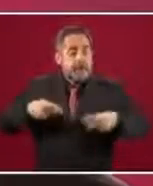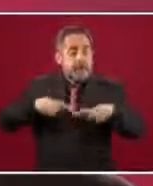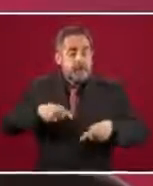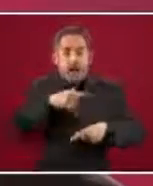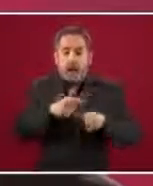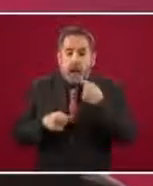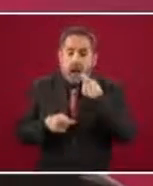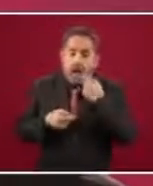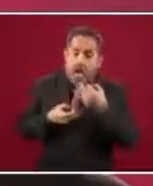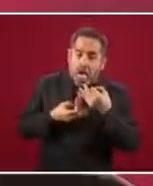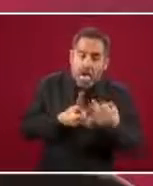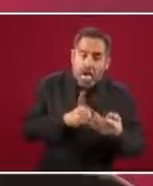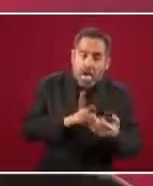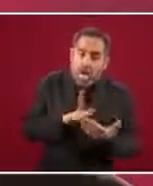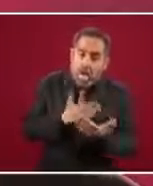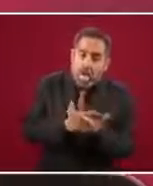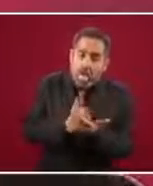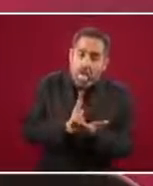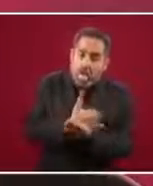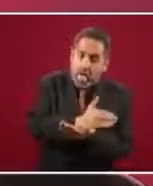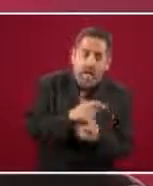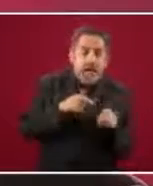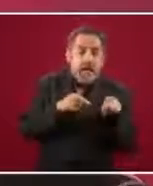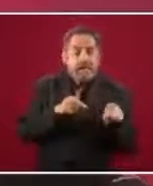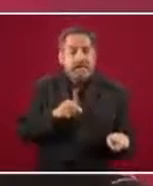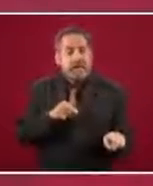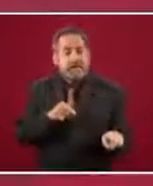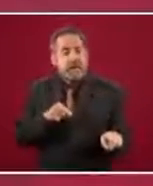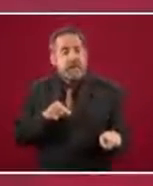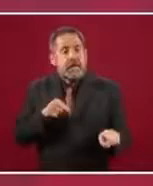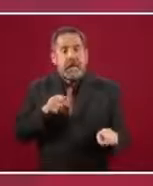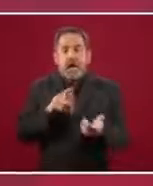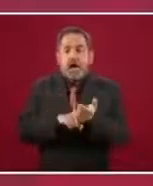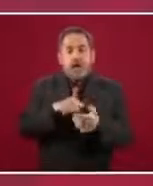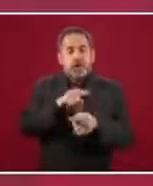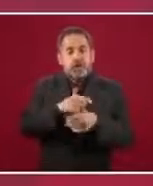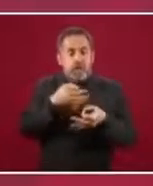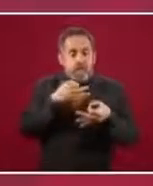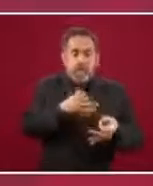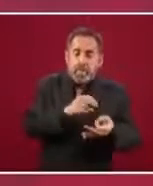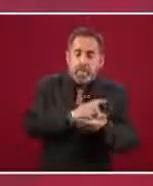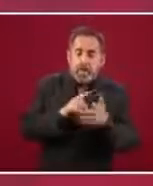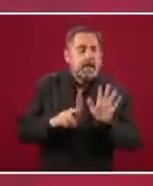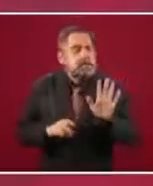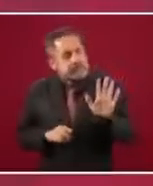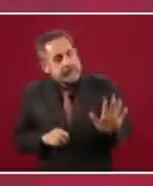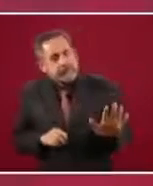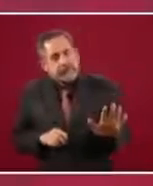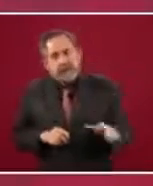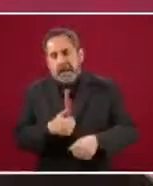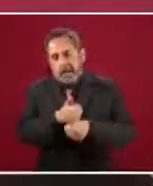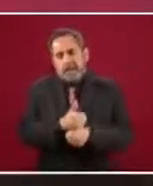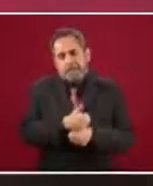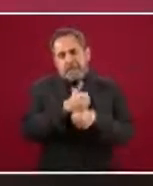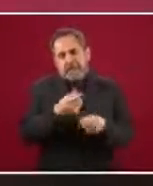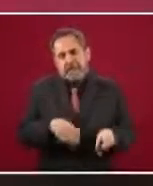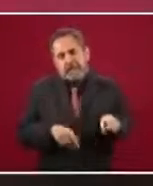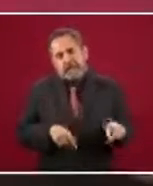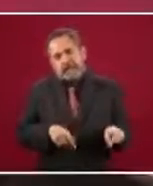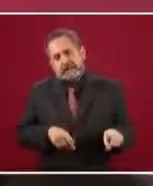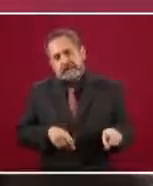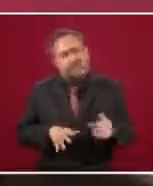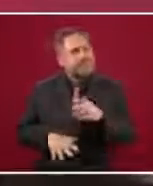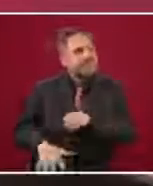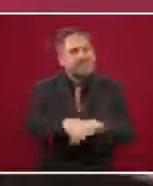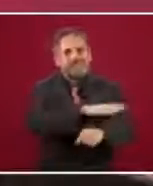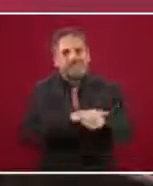adictas, las personas que consumen productos adictivos, son víctimas de un sistema en donde